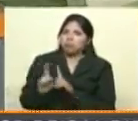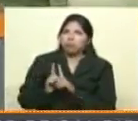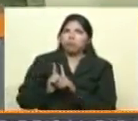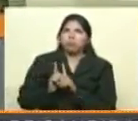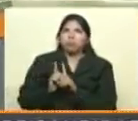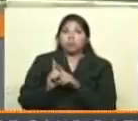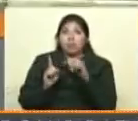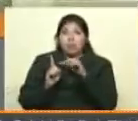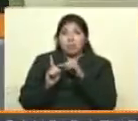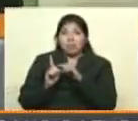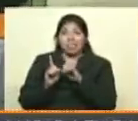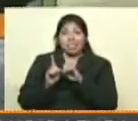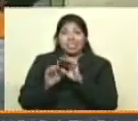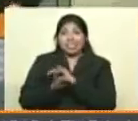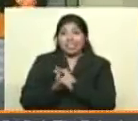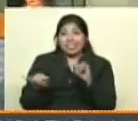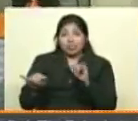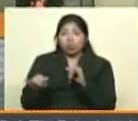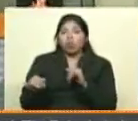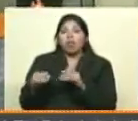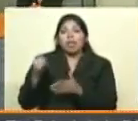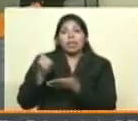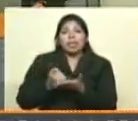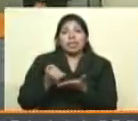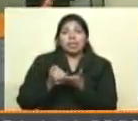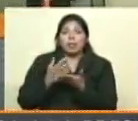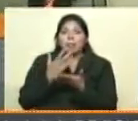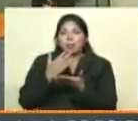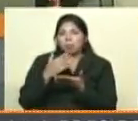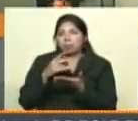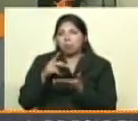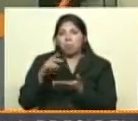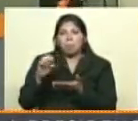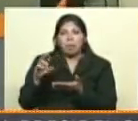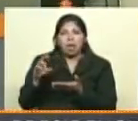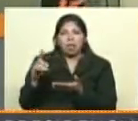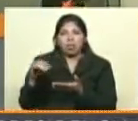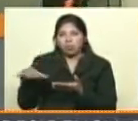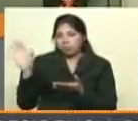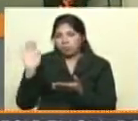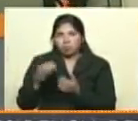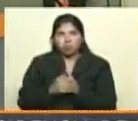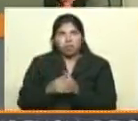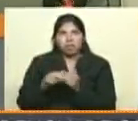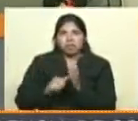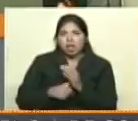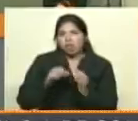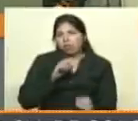votante ya lo inscribí, Pedro Pérez, cédula de identidad